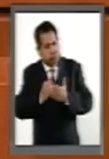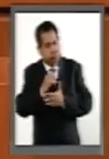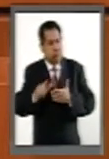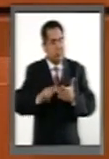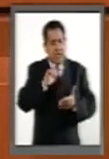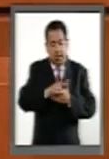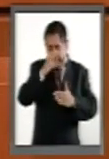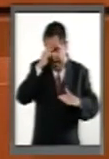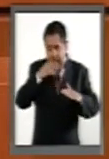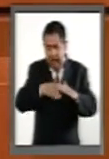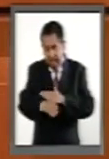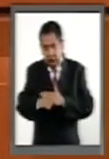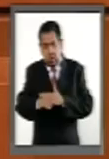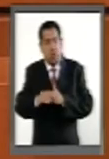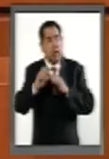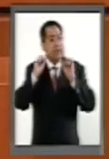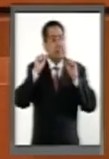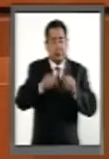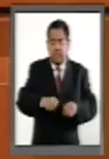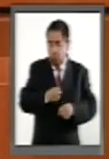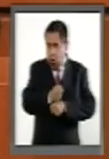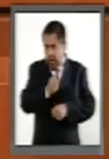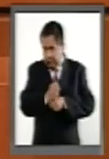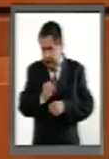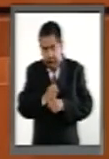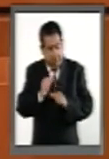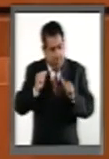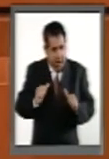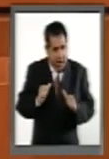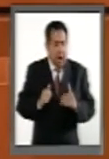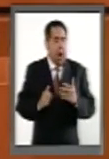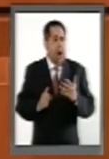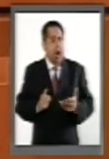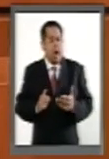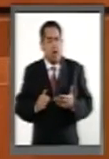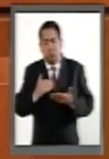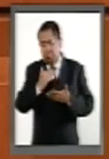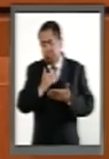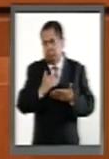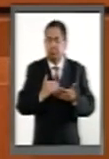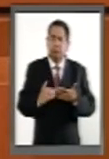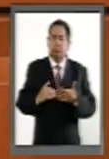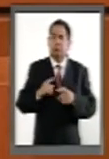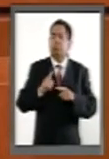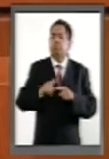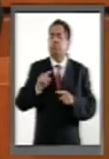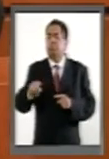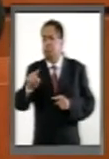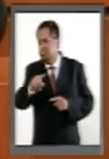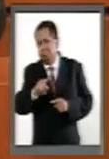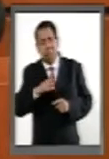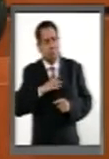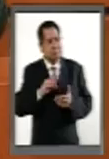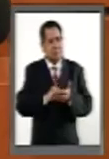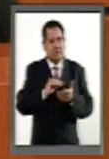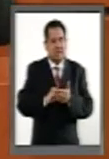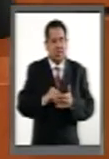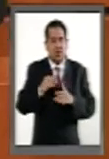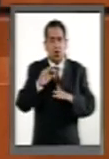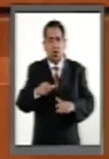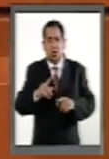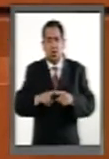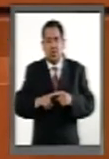el acceso de las mujeres a una vida libre de violencia, sus mecanismos, sus modalidades, particularmente la que tiene que ver